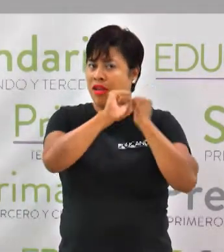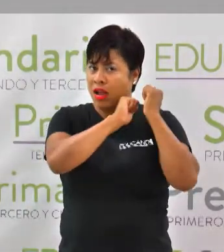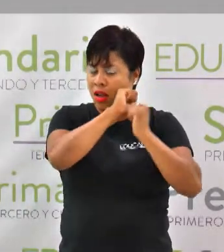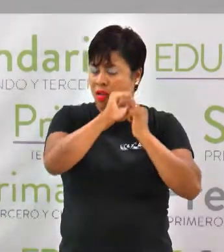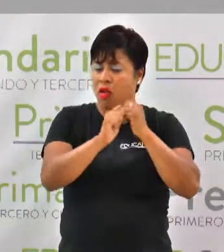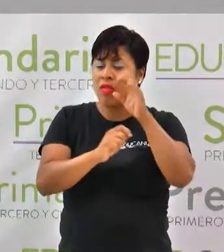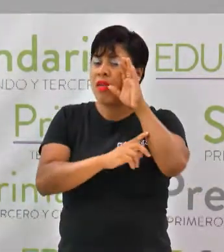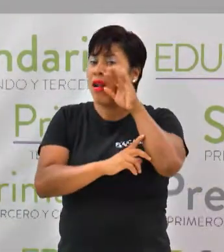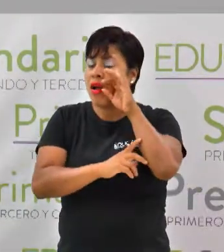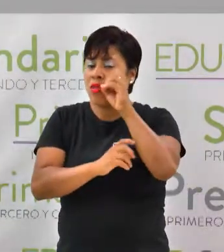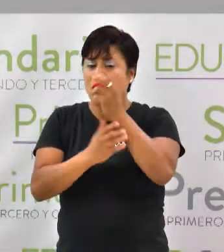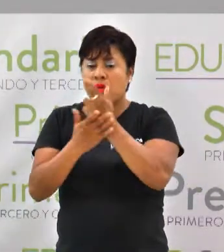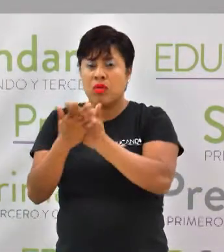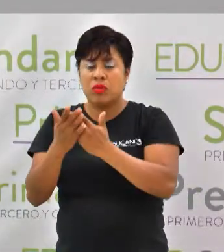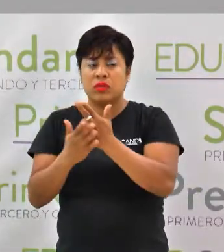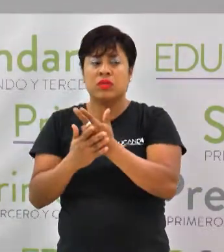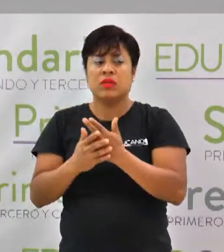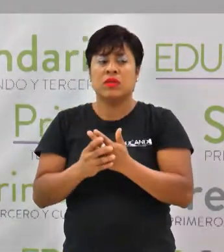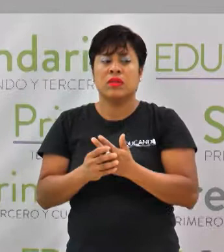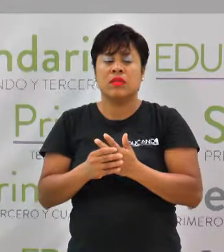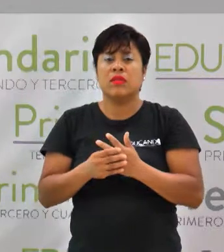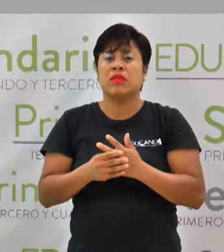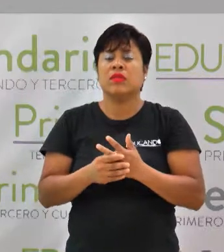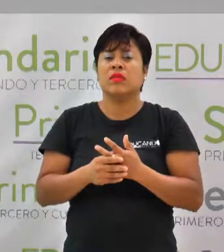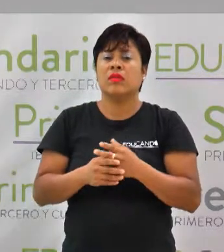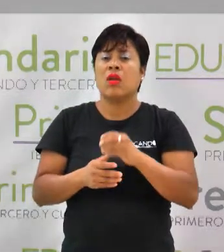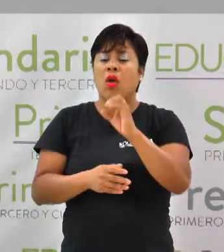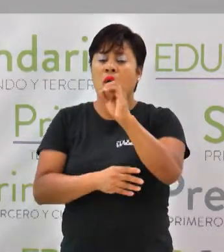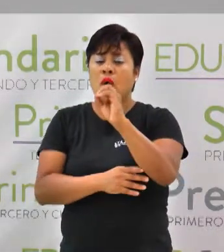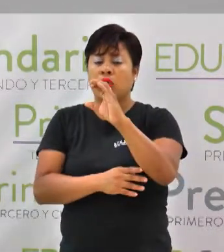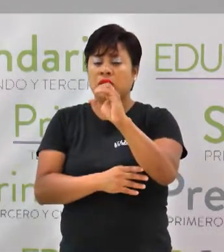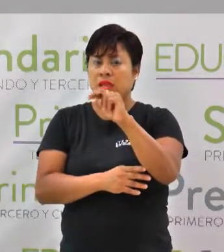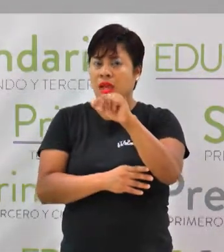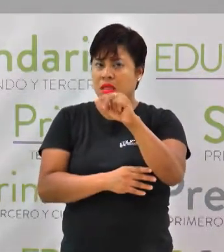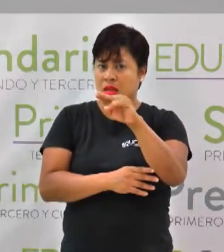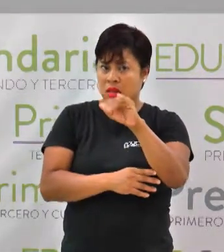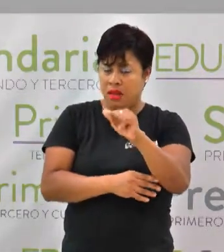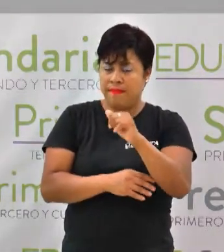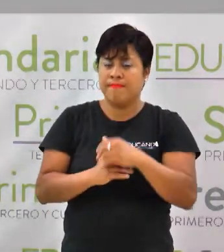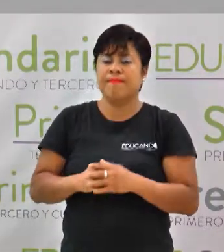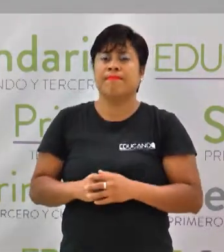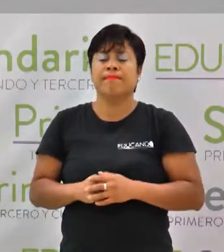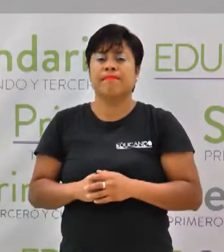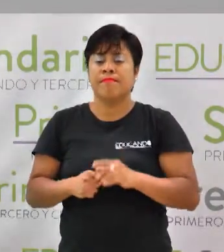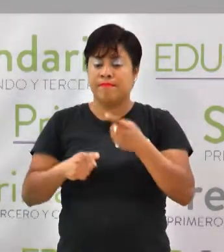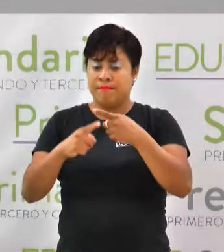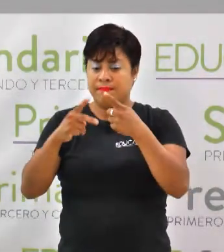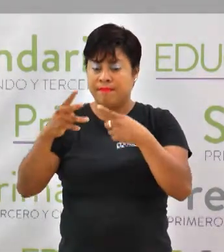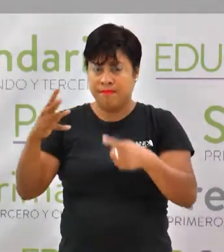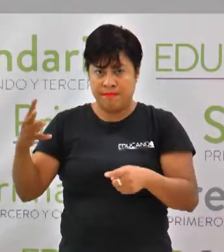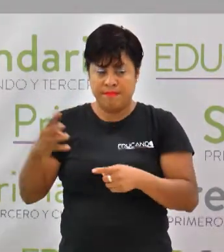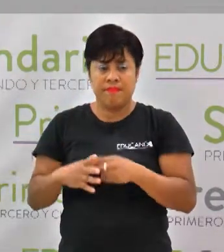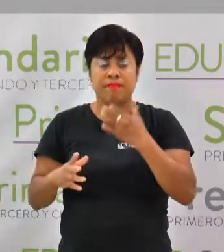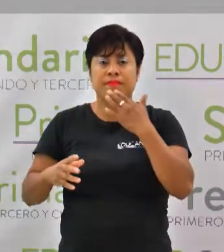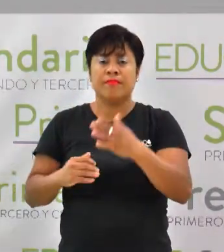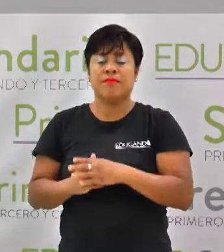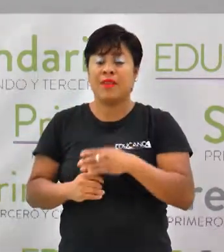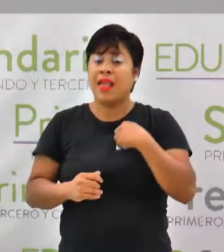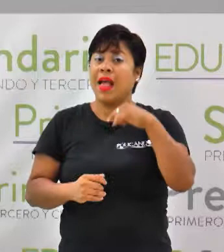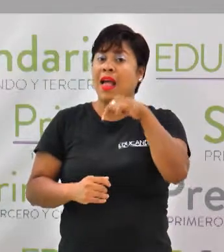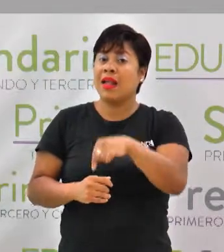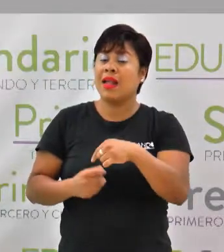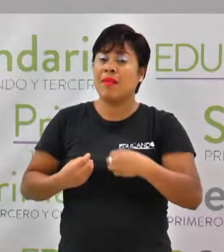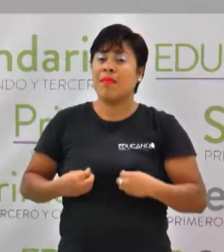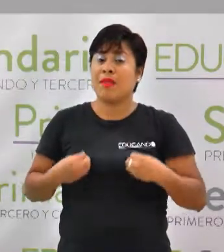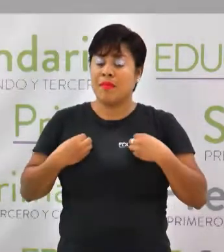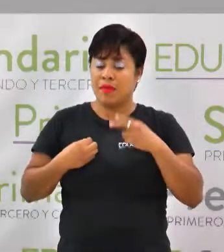y de aquí de un color naranjita o rosita está lo que es Oceanía, ¿sí? Que es un conjunto de islas. Bien, aquí